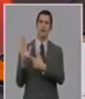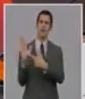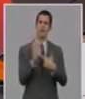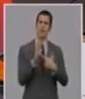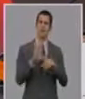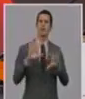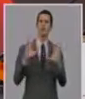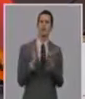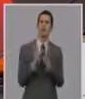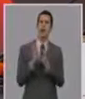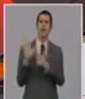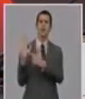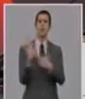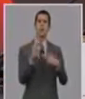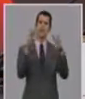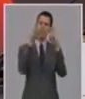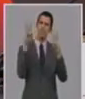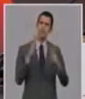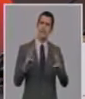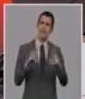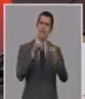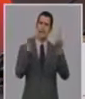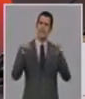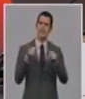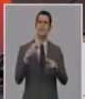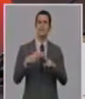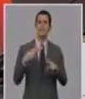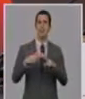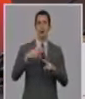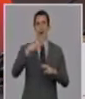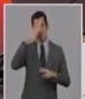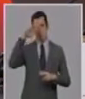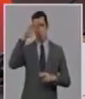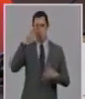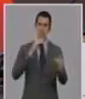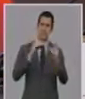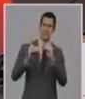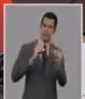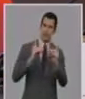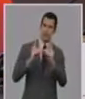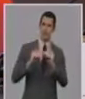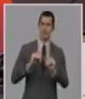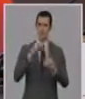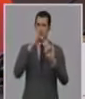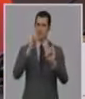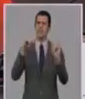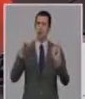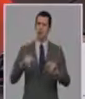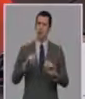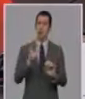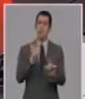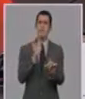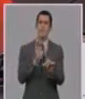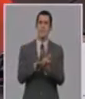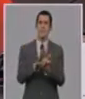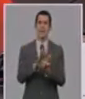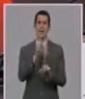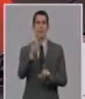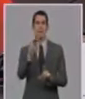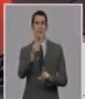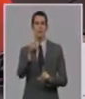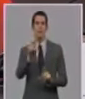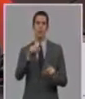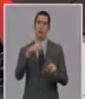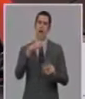uno de los asuntos que ha sido noticia lamentable, pero noticia durante todo el año 2020 iniciando este